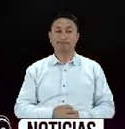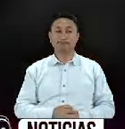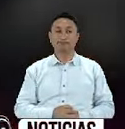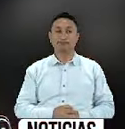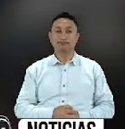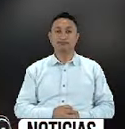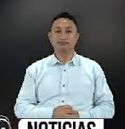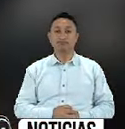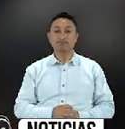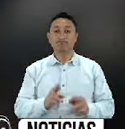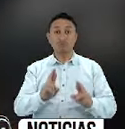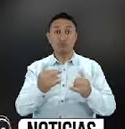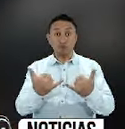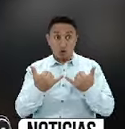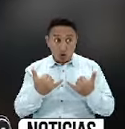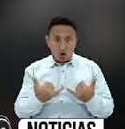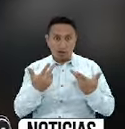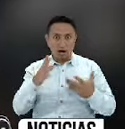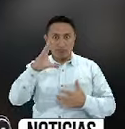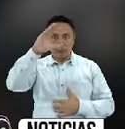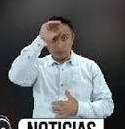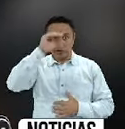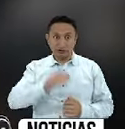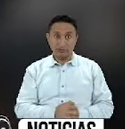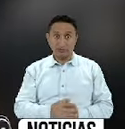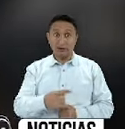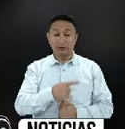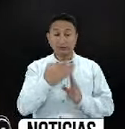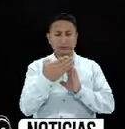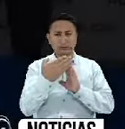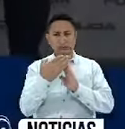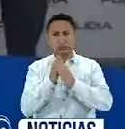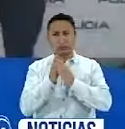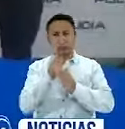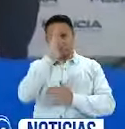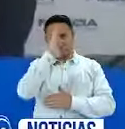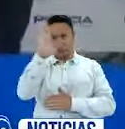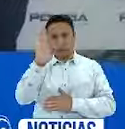fiscalización. Ojalá les sirva de escarmiento y enderecen sus pasos.